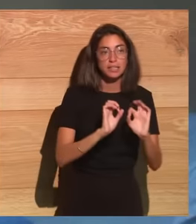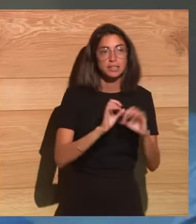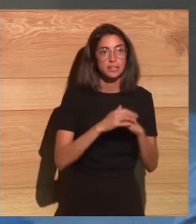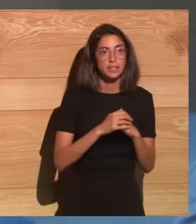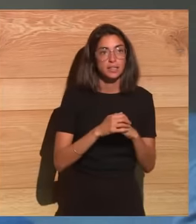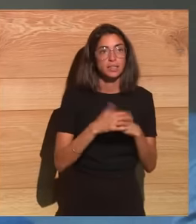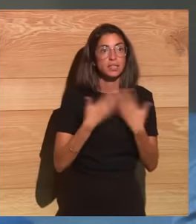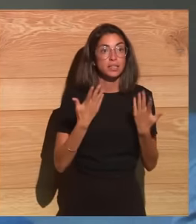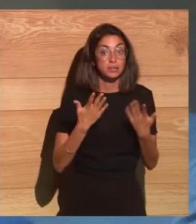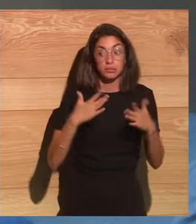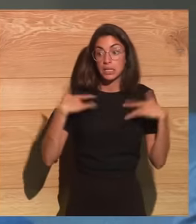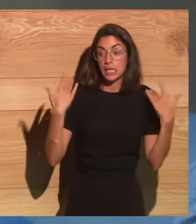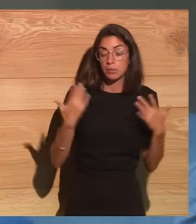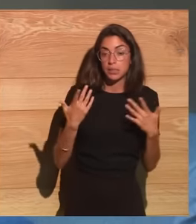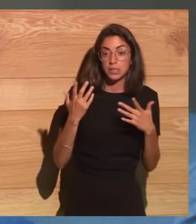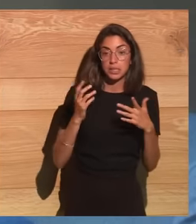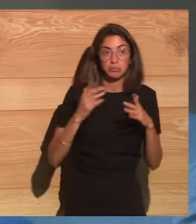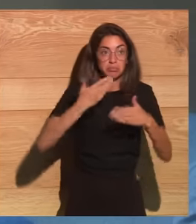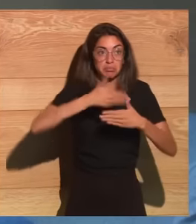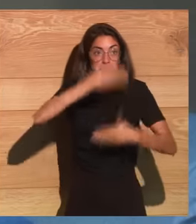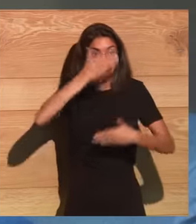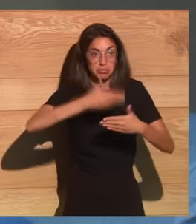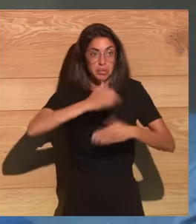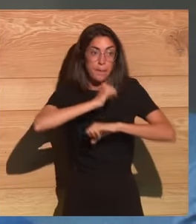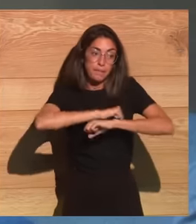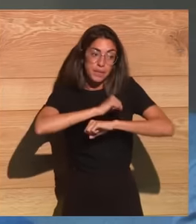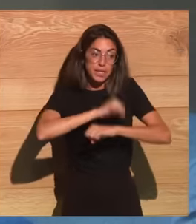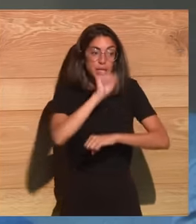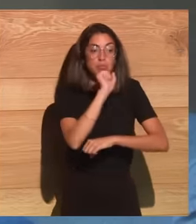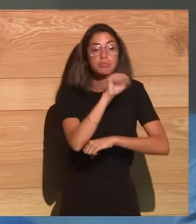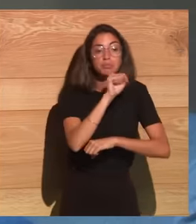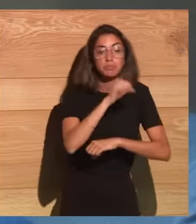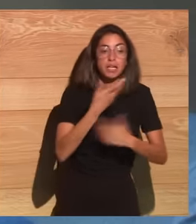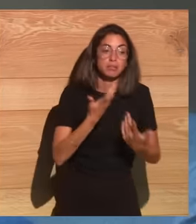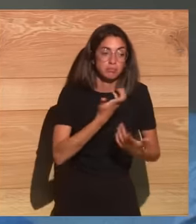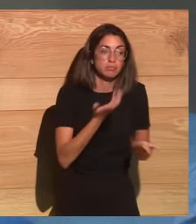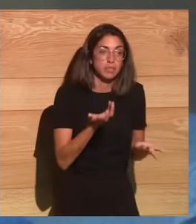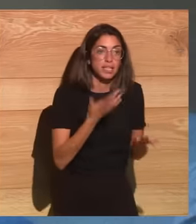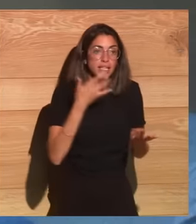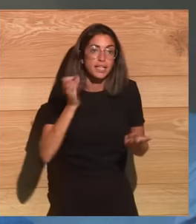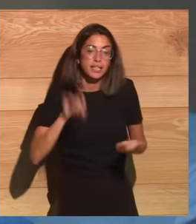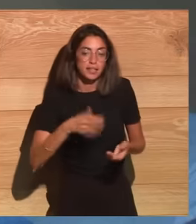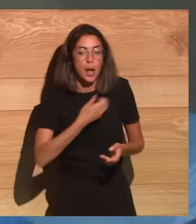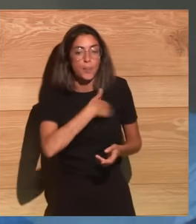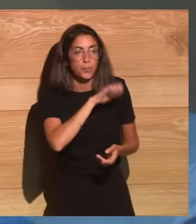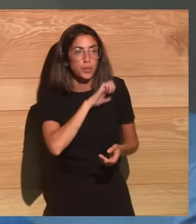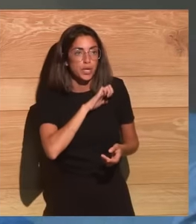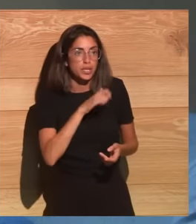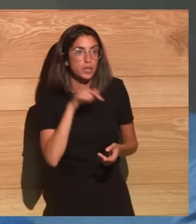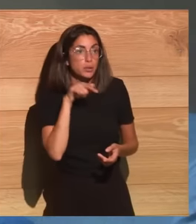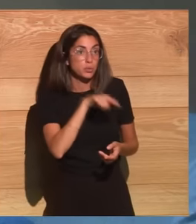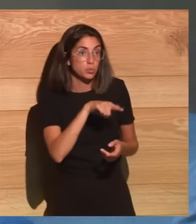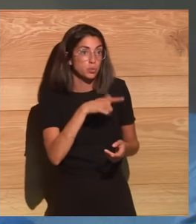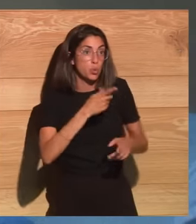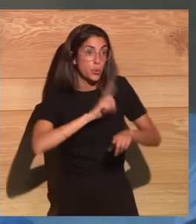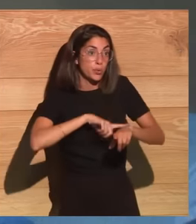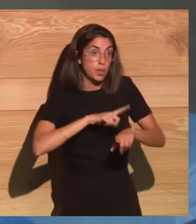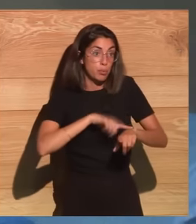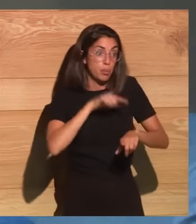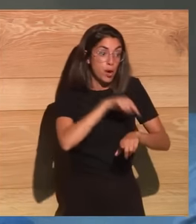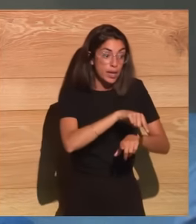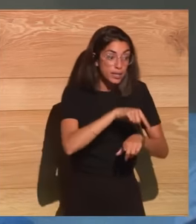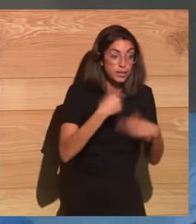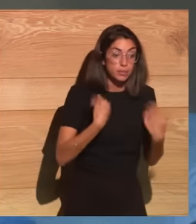llaman a la ventanilla del coche y es la policía. Que lleva usted aquí un montón de tiempo para... Digo,